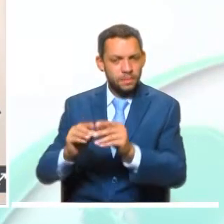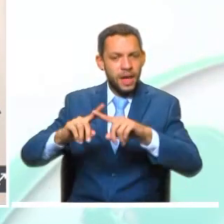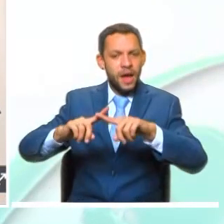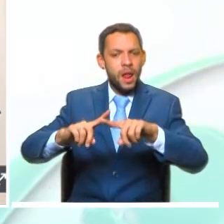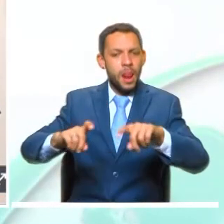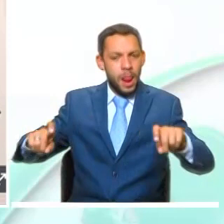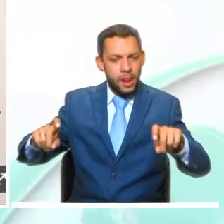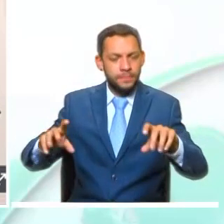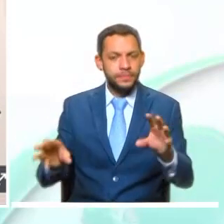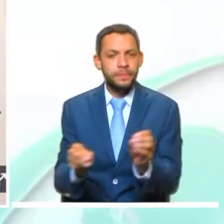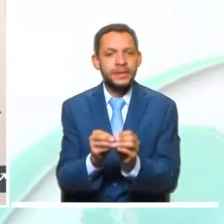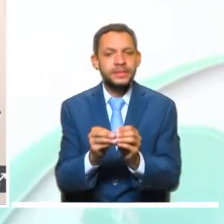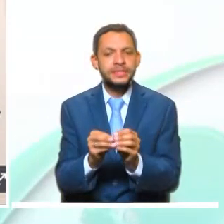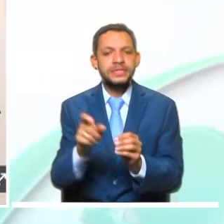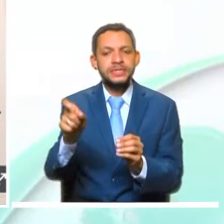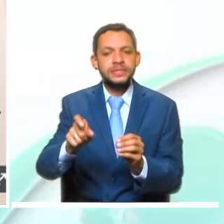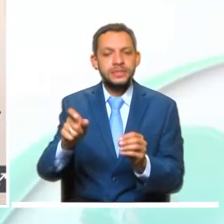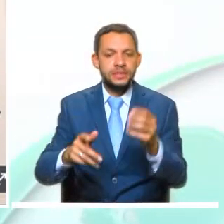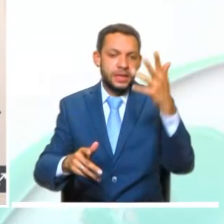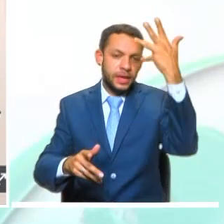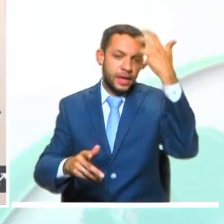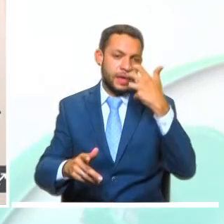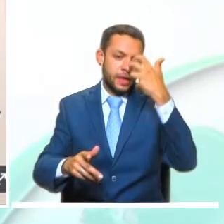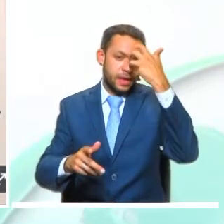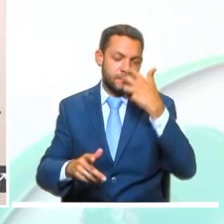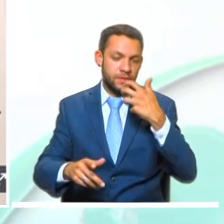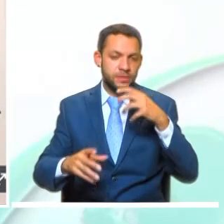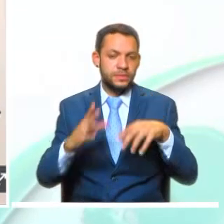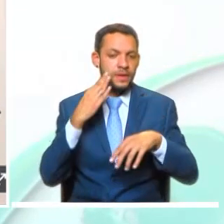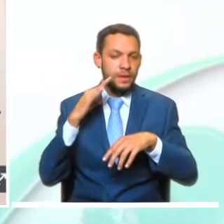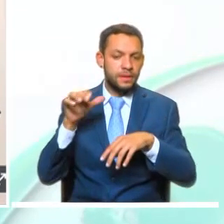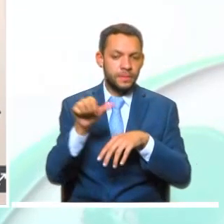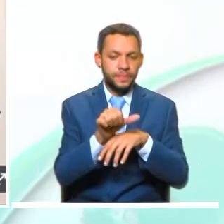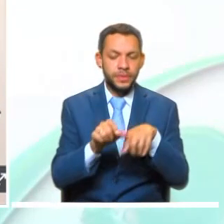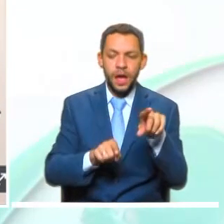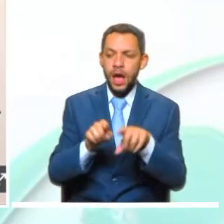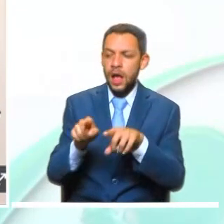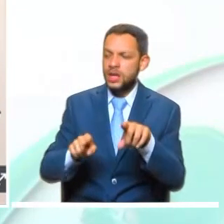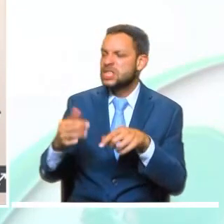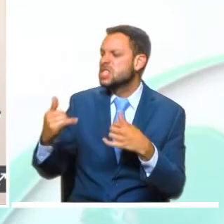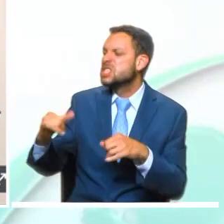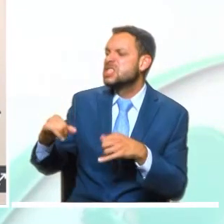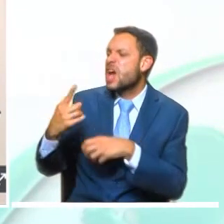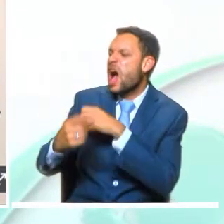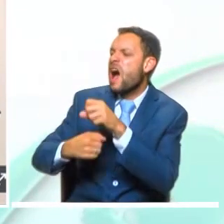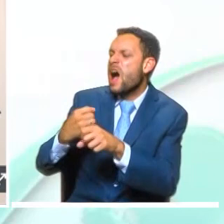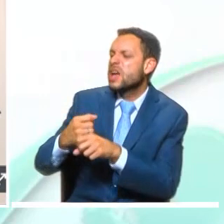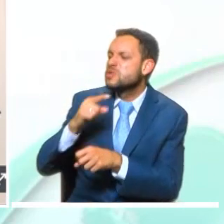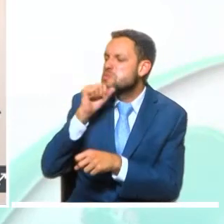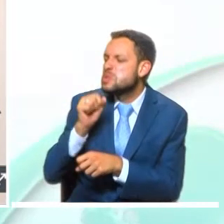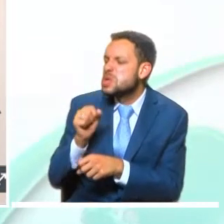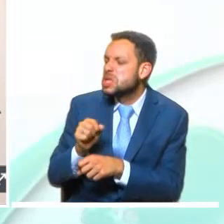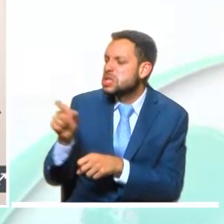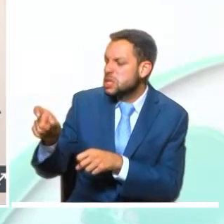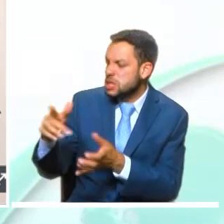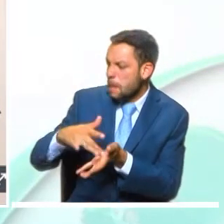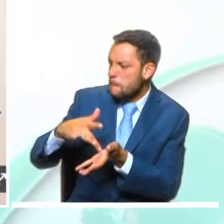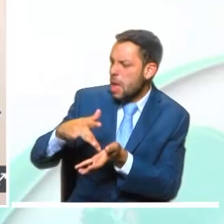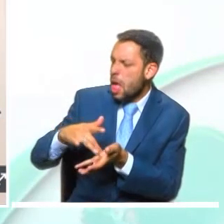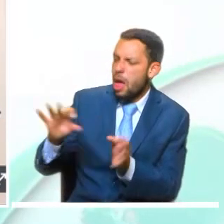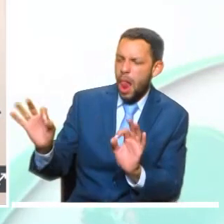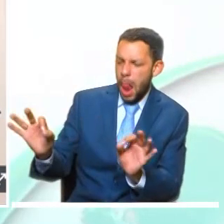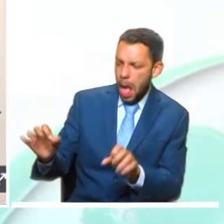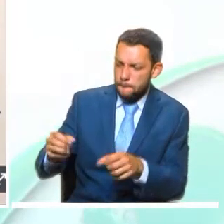continúen en las evaluaciones médicas es muy triste que a las mujeres digan no como usted ya tiene tantos años no necesita y donde el ginecólogo